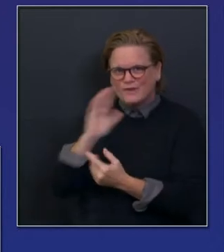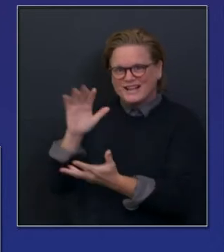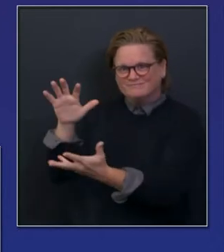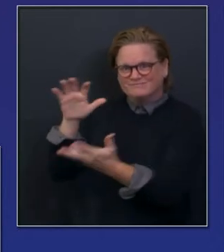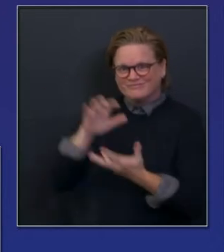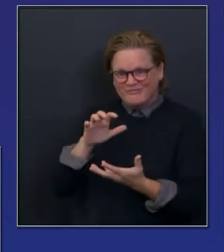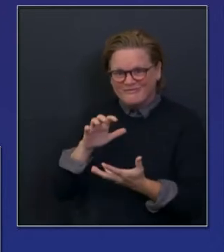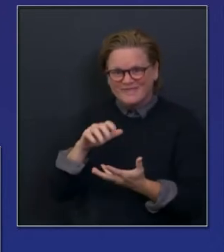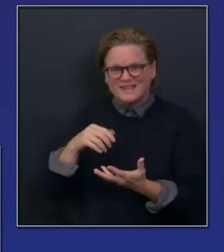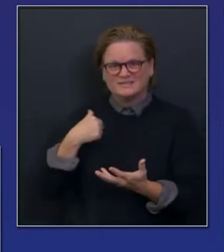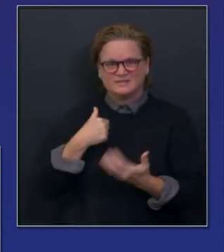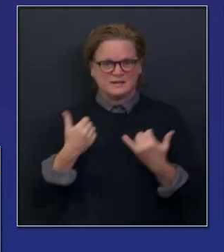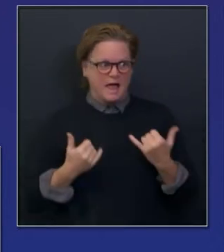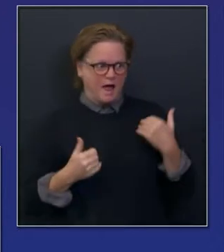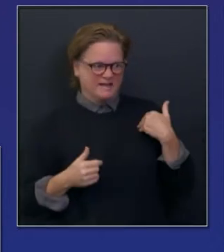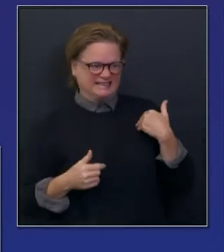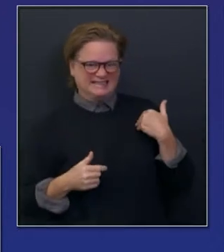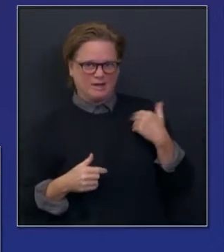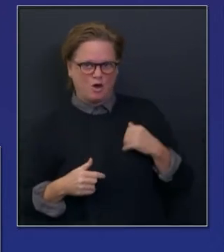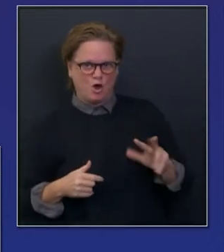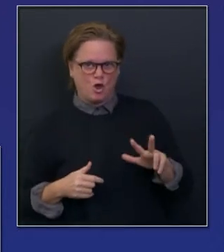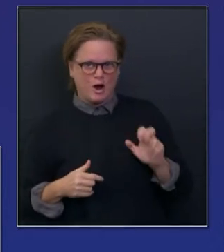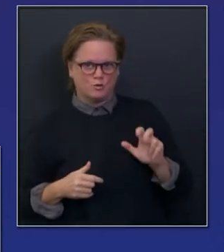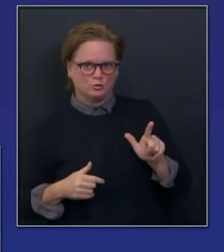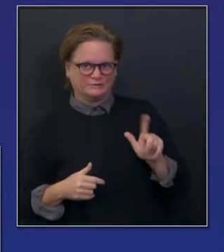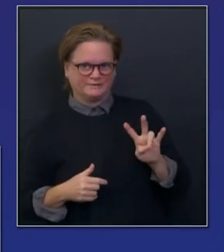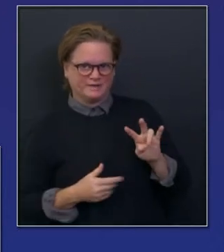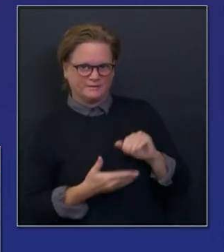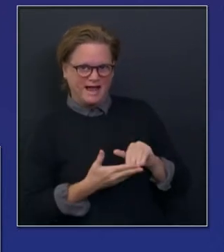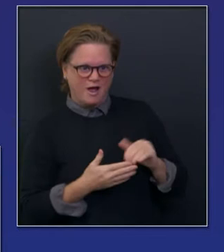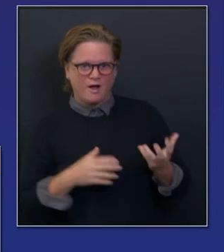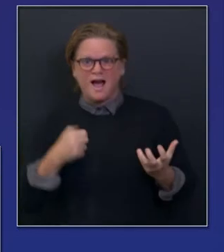que recibiremos de Pfizer específicamente, otras